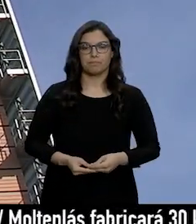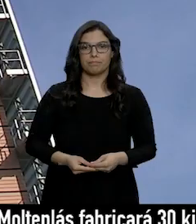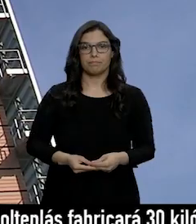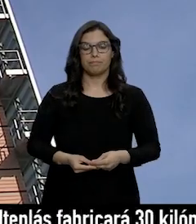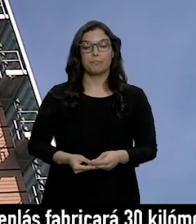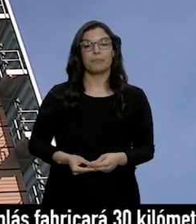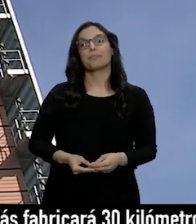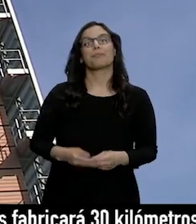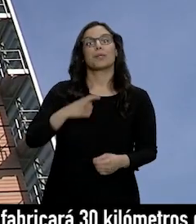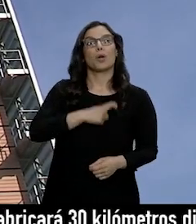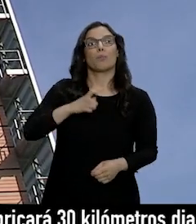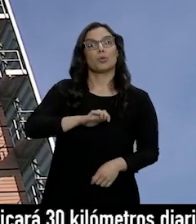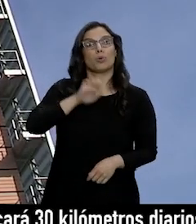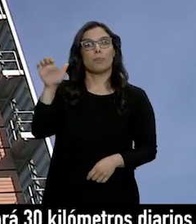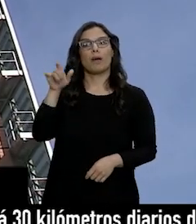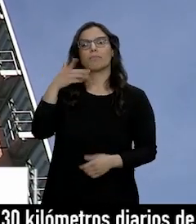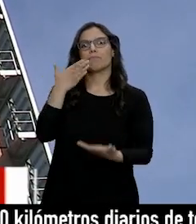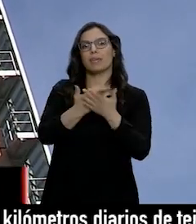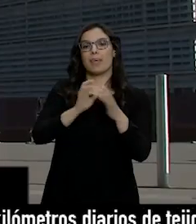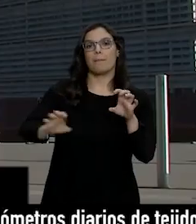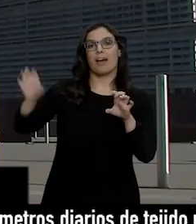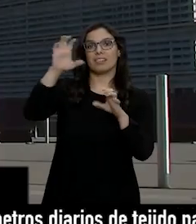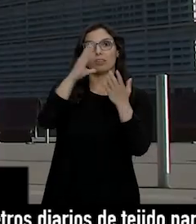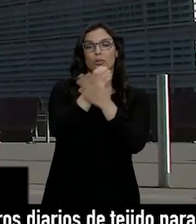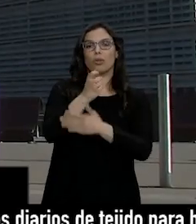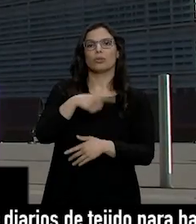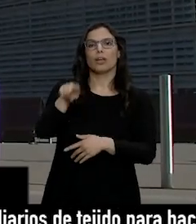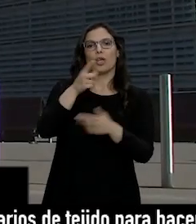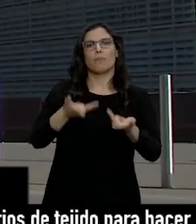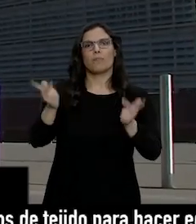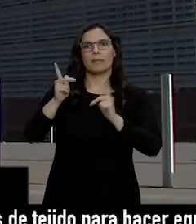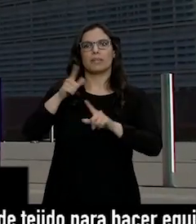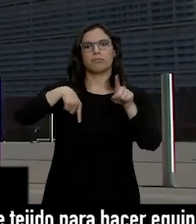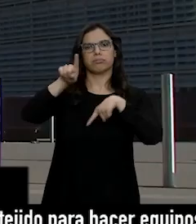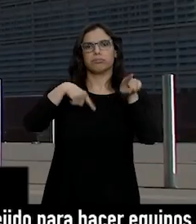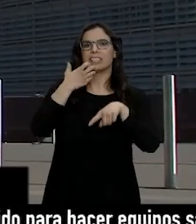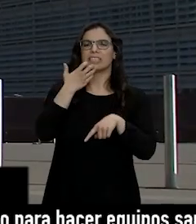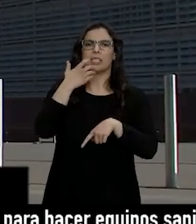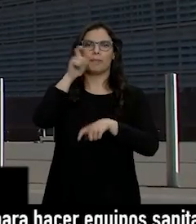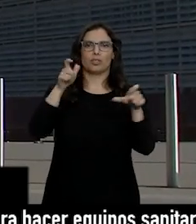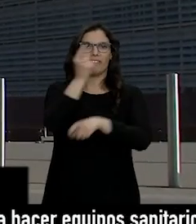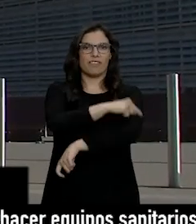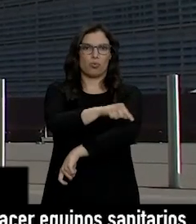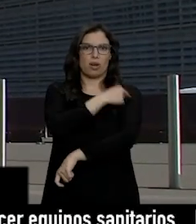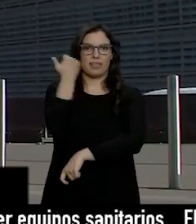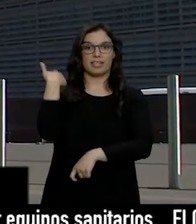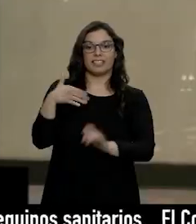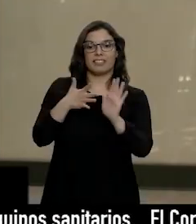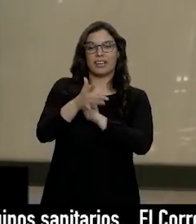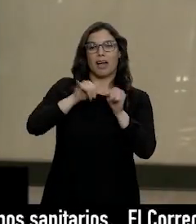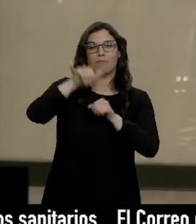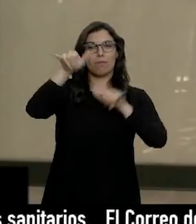Y mientras, la Comisión Europea pide a los 27 que permitan la llegada de viajeros vacunados. Supondría reanudar el